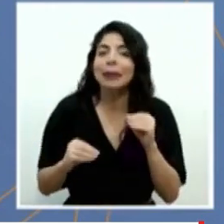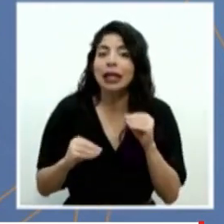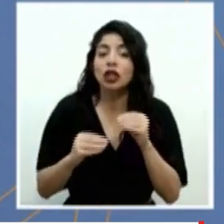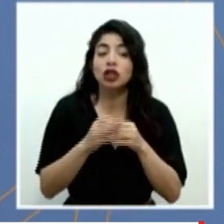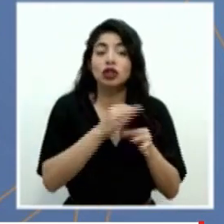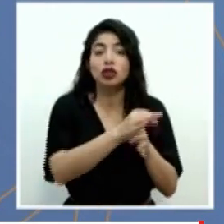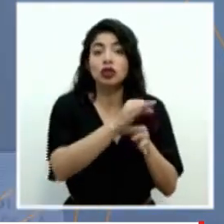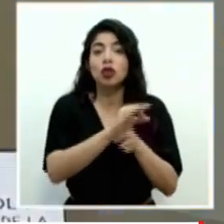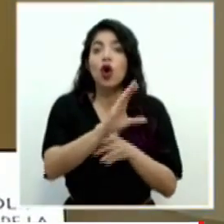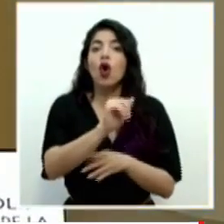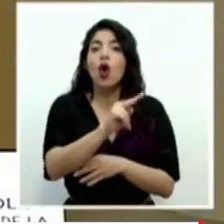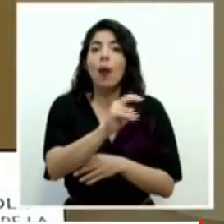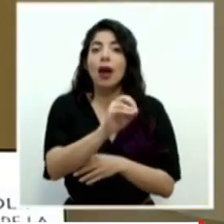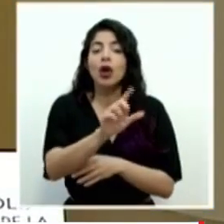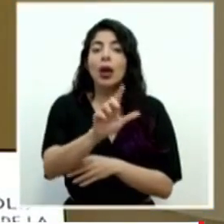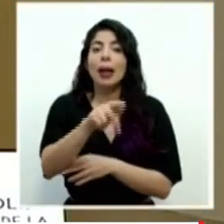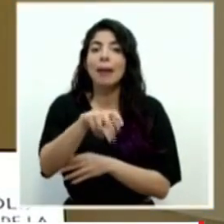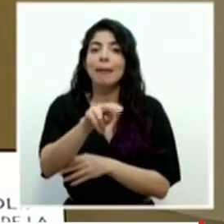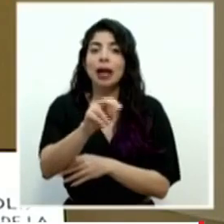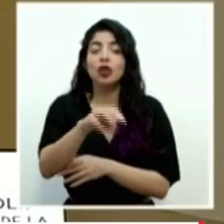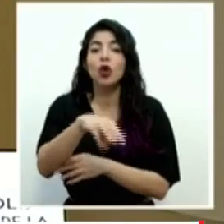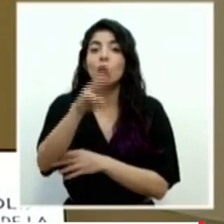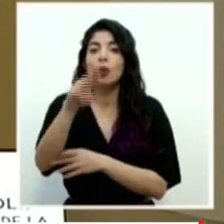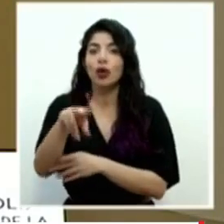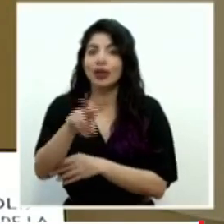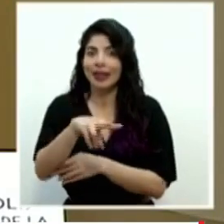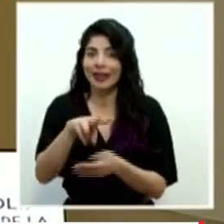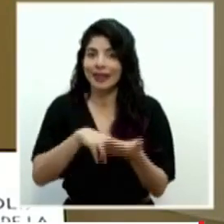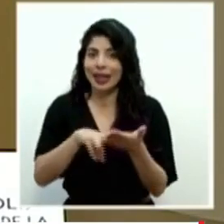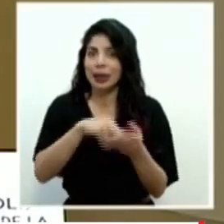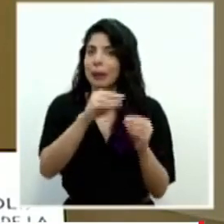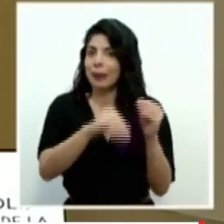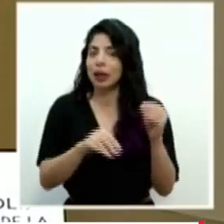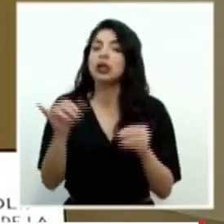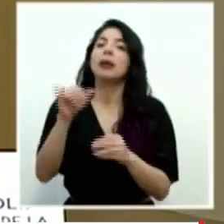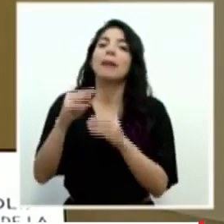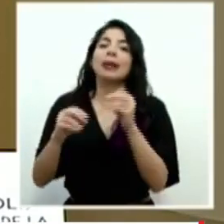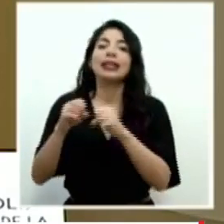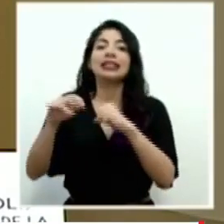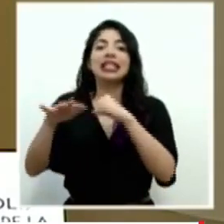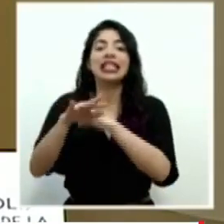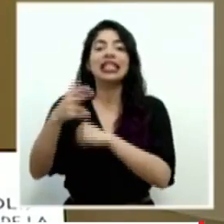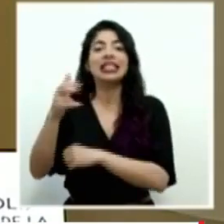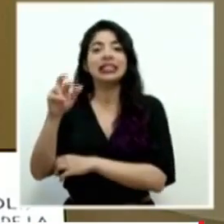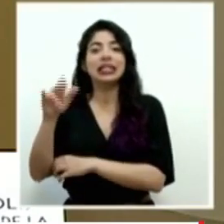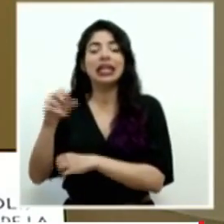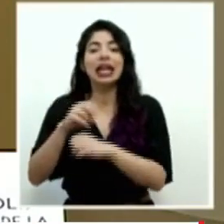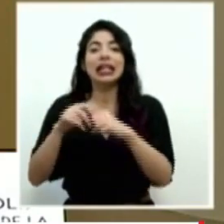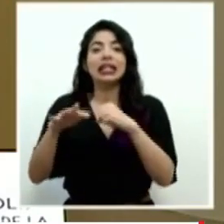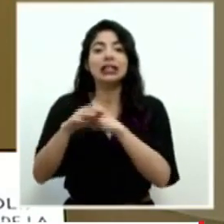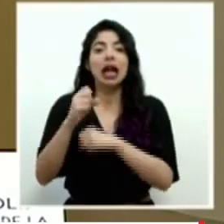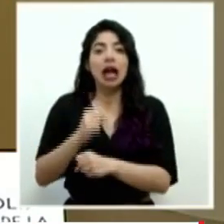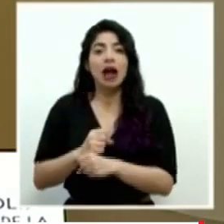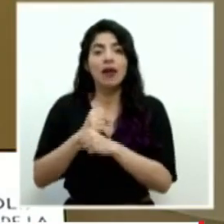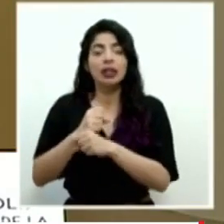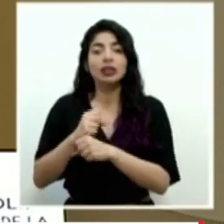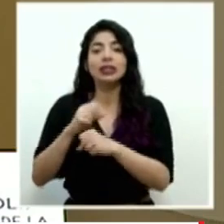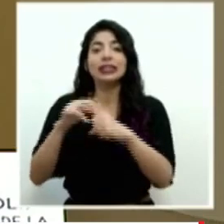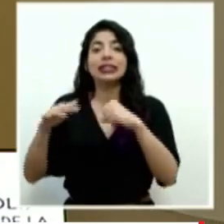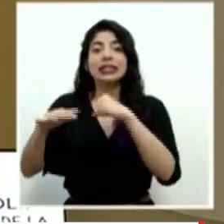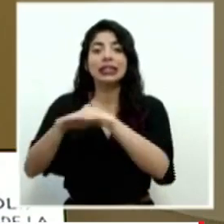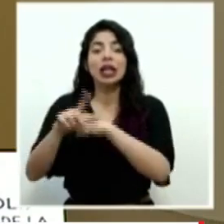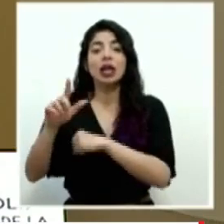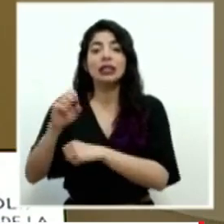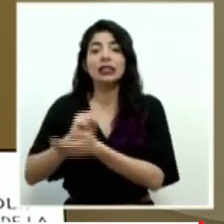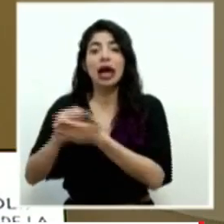los distritos de Cóbano, Lepanto y Monteverde, asimismo, exceptuando Isla Chira, Isla Caballo, Isla San Lucas e Isla del